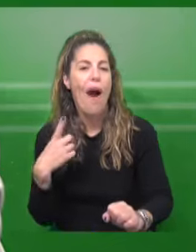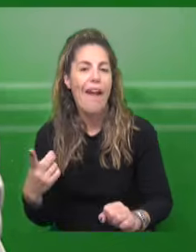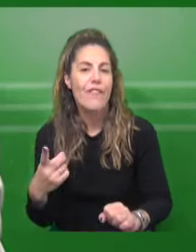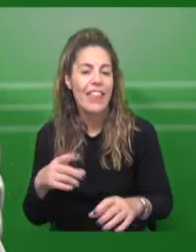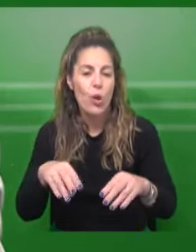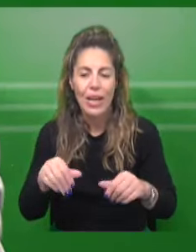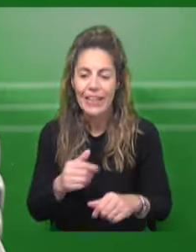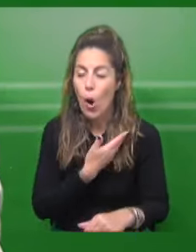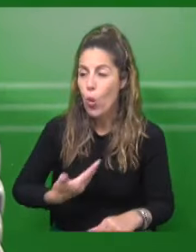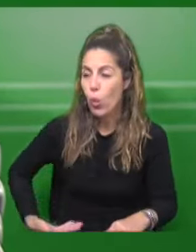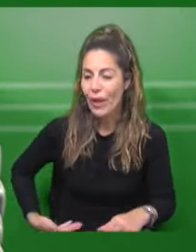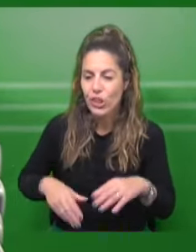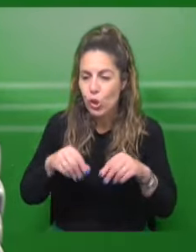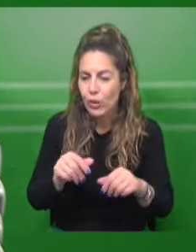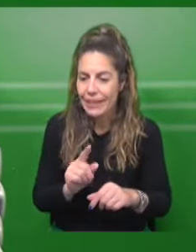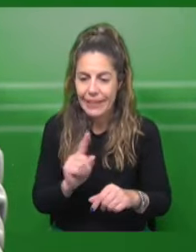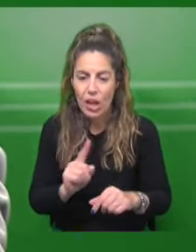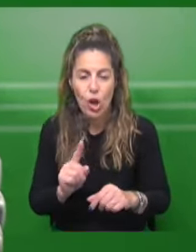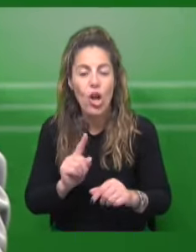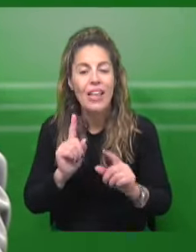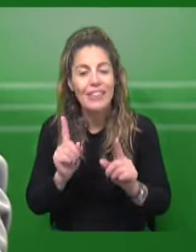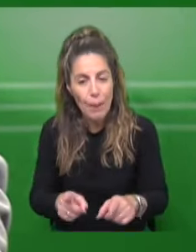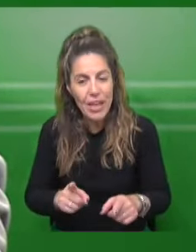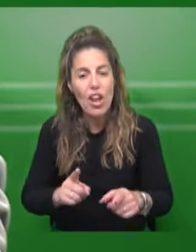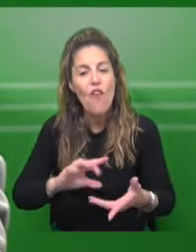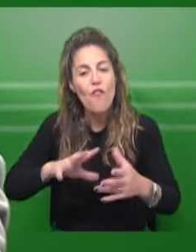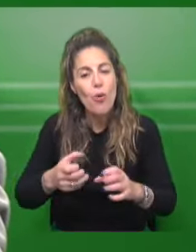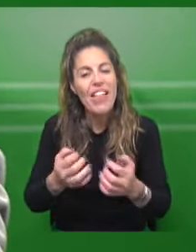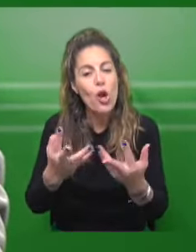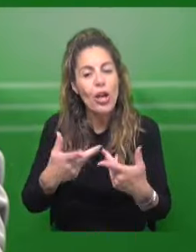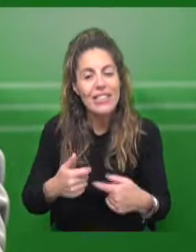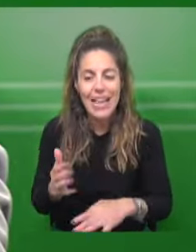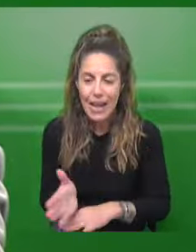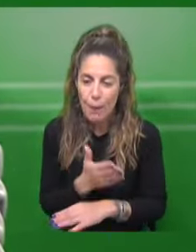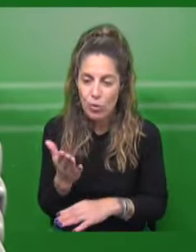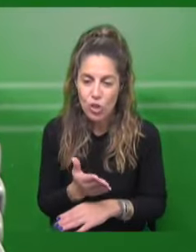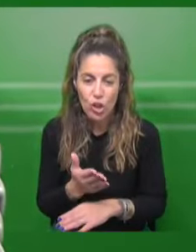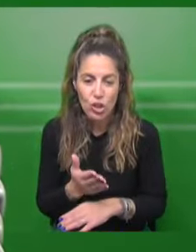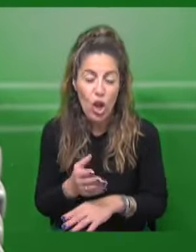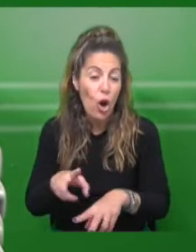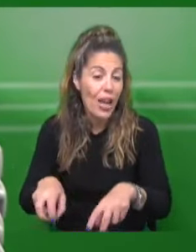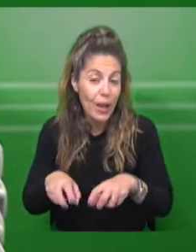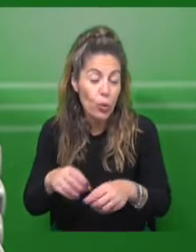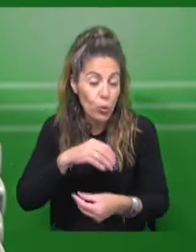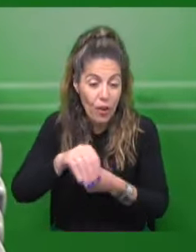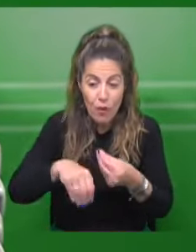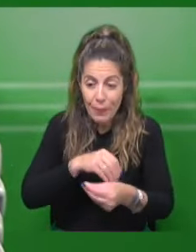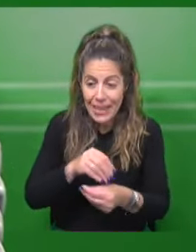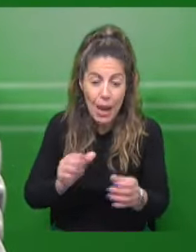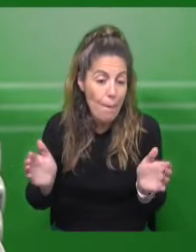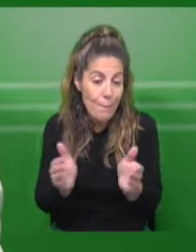O sea hay también otras formas de organizar la producción con agricultura familiar con pequeña